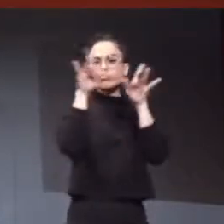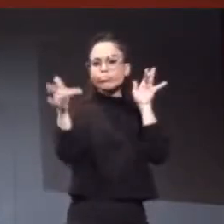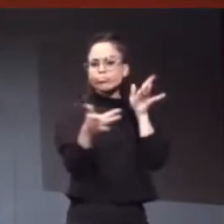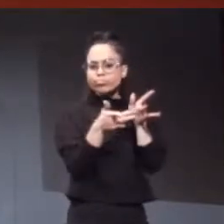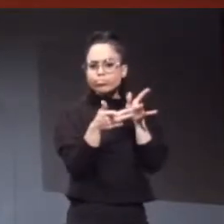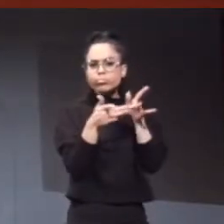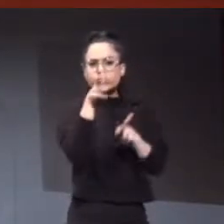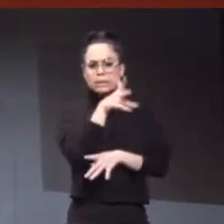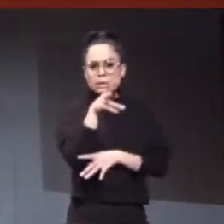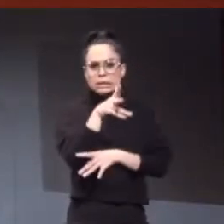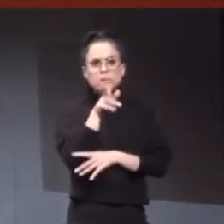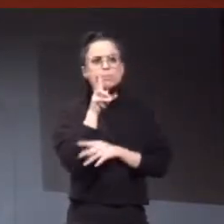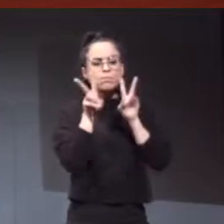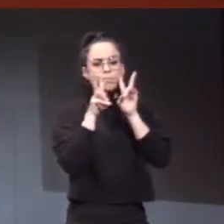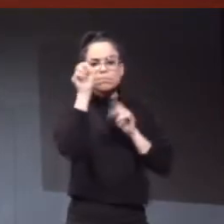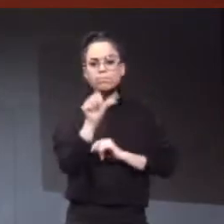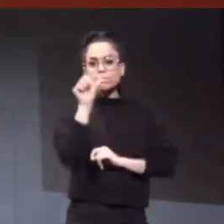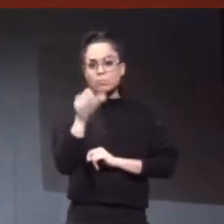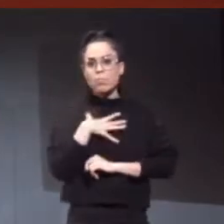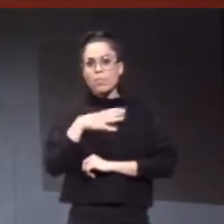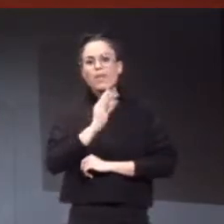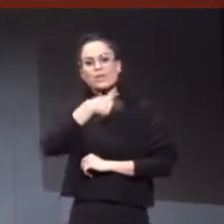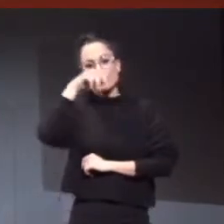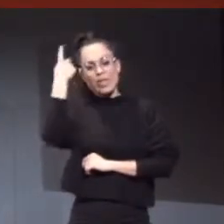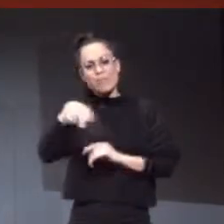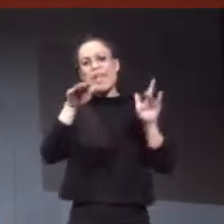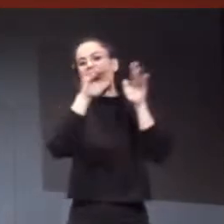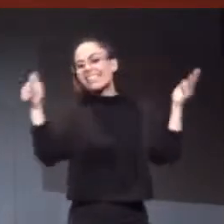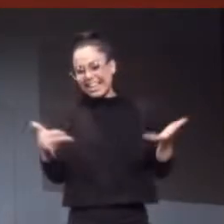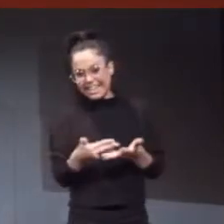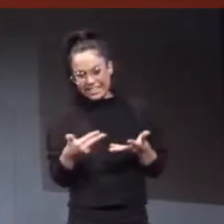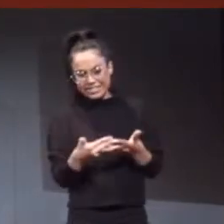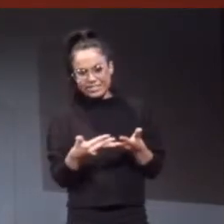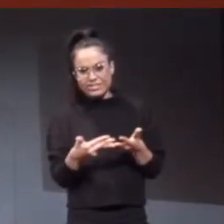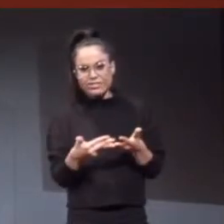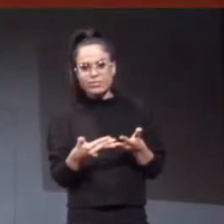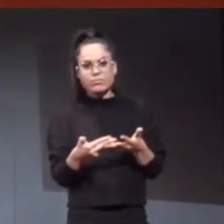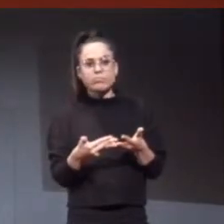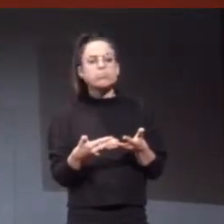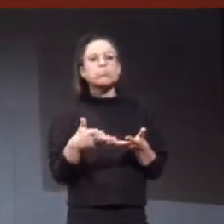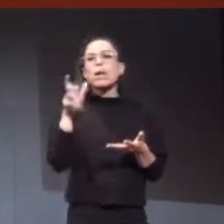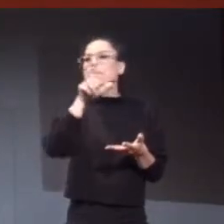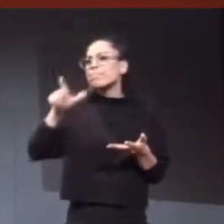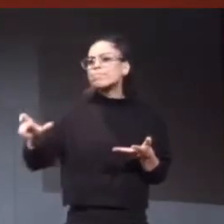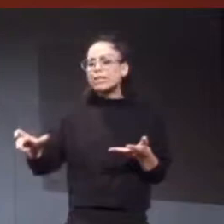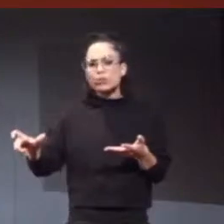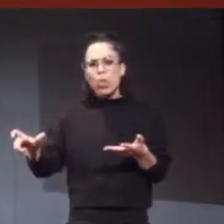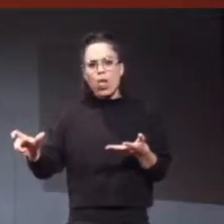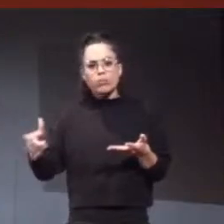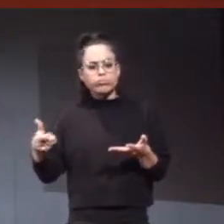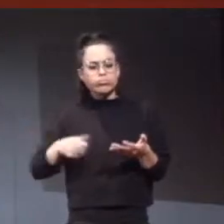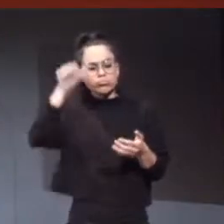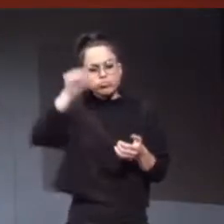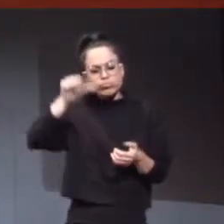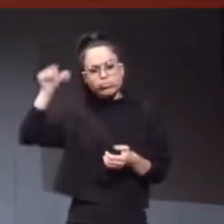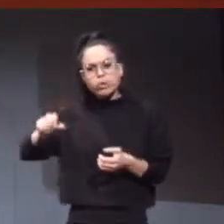dugu. Ondo badakigu, interneten beraz, jarraitzeko aukera ere badago. Ondo